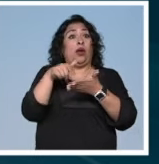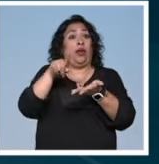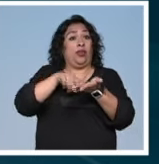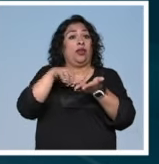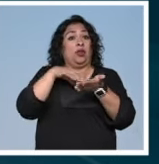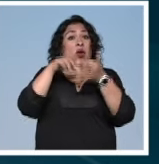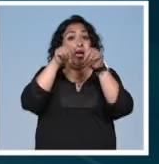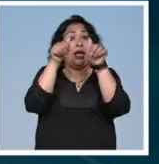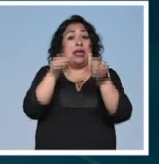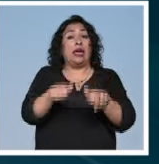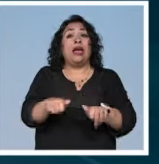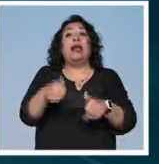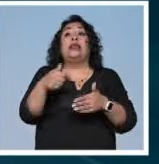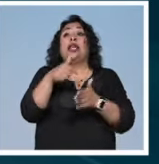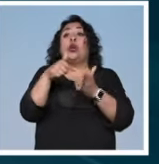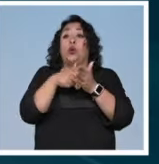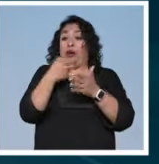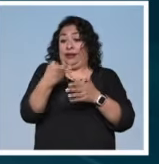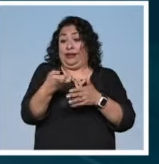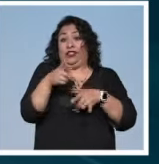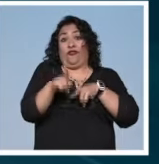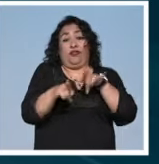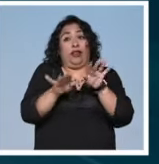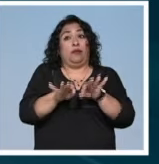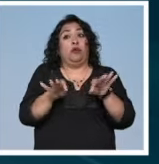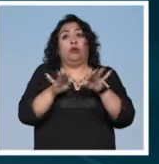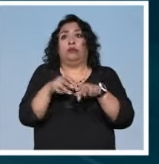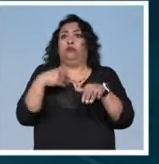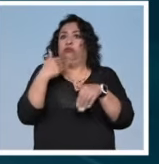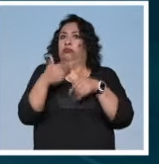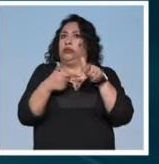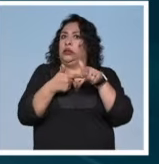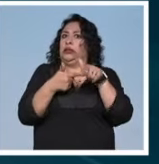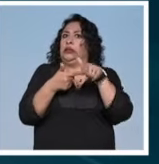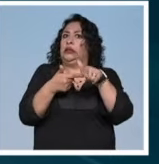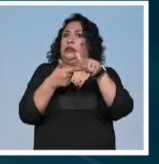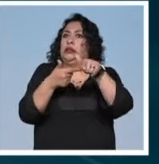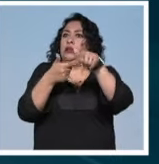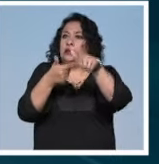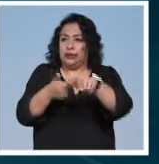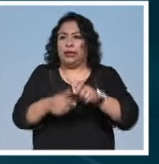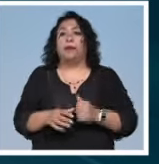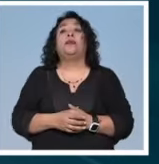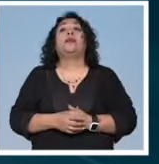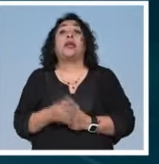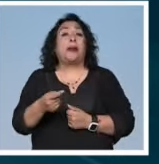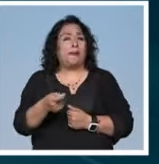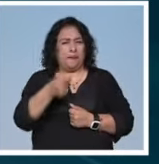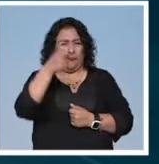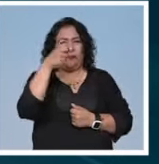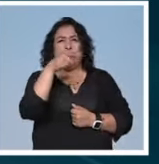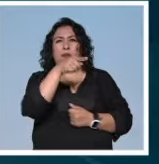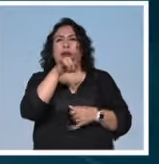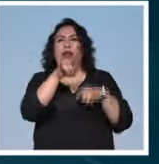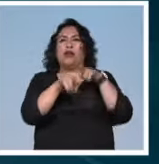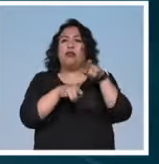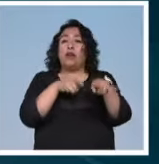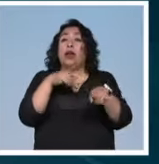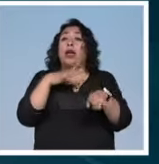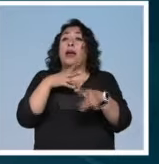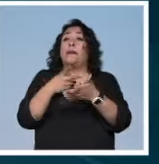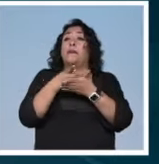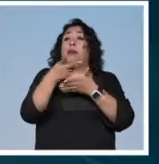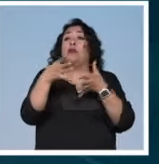el lugar que ocupa la feria y es una continuidad. Por primera vez, la feria entrega el